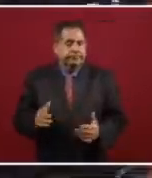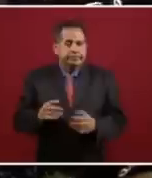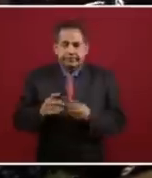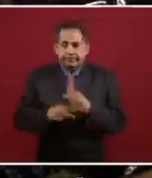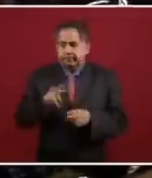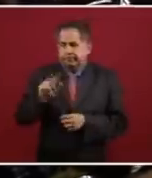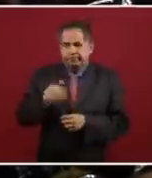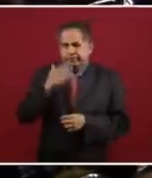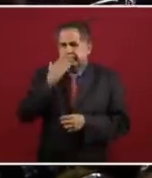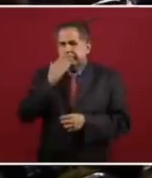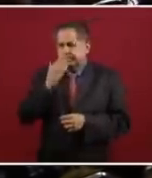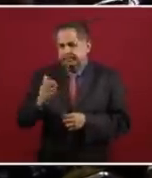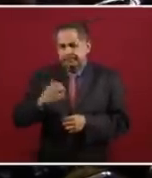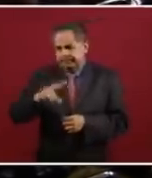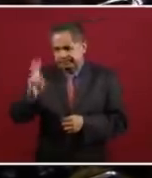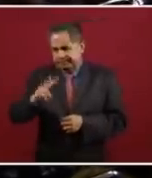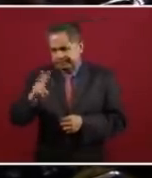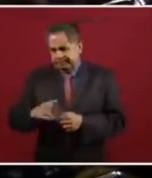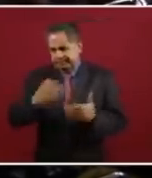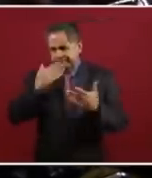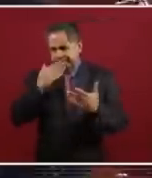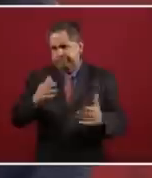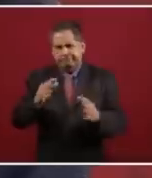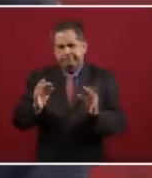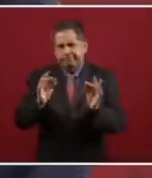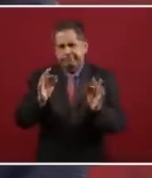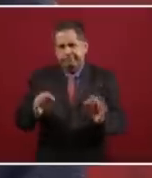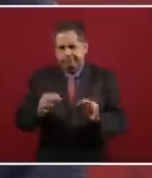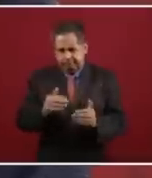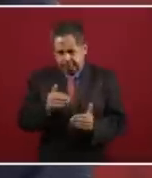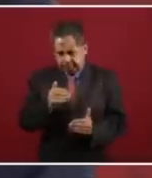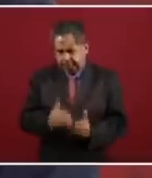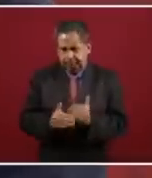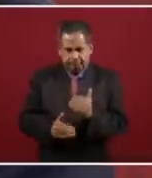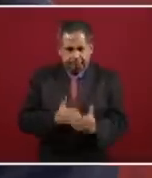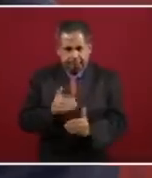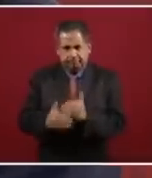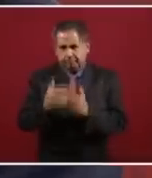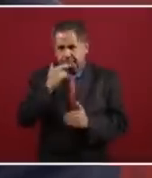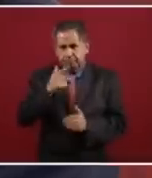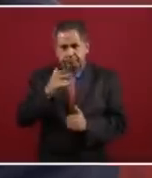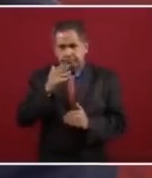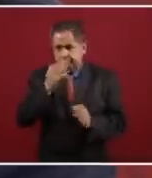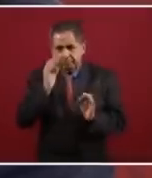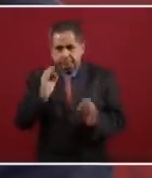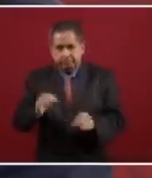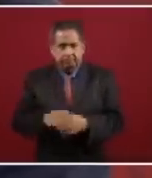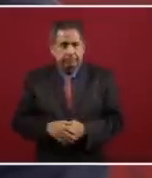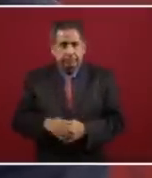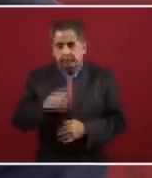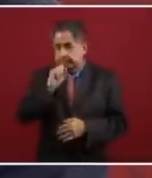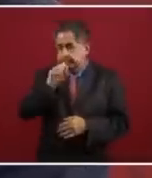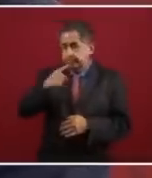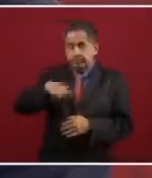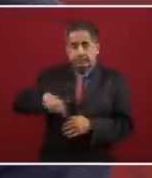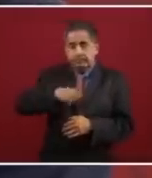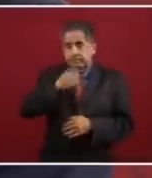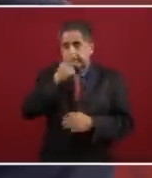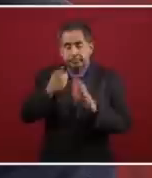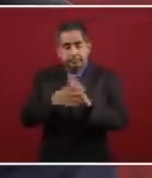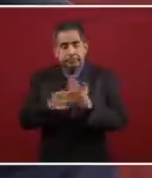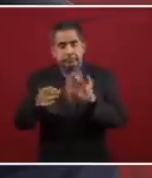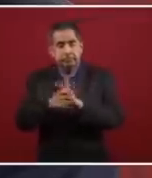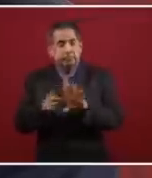bien, la verdad, se va avanzando. También dijimos que se